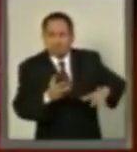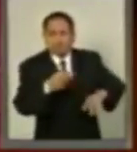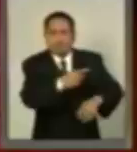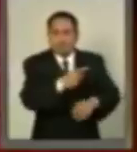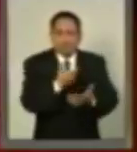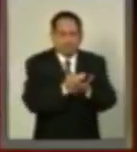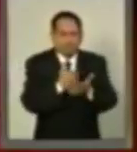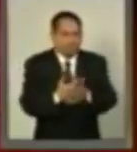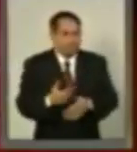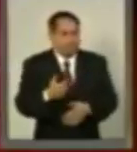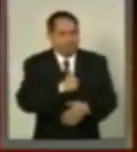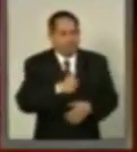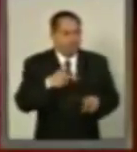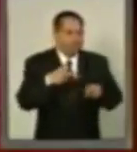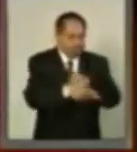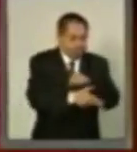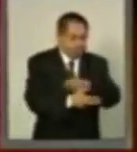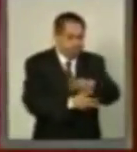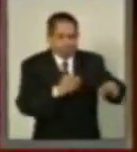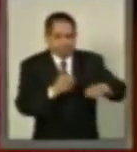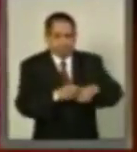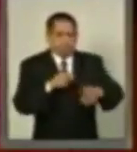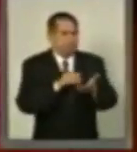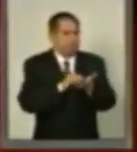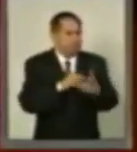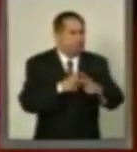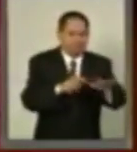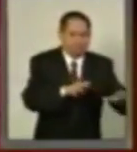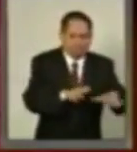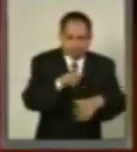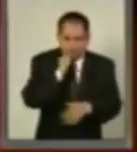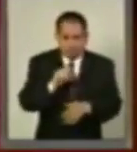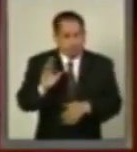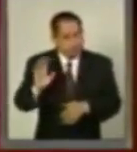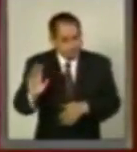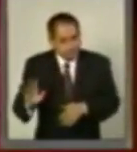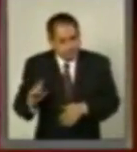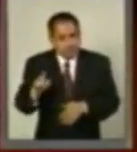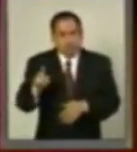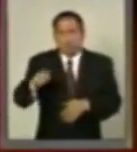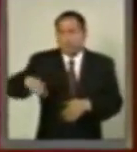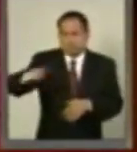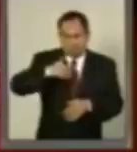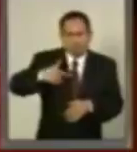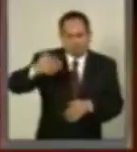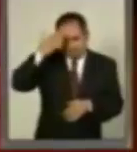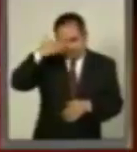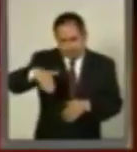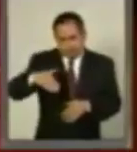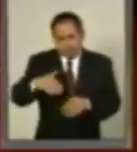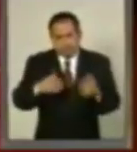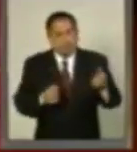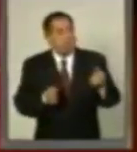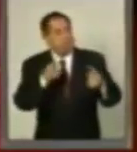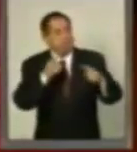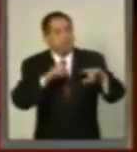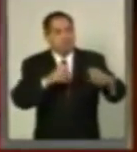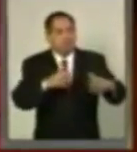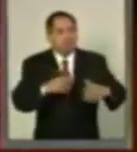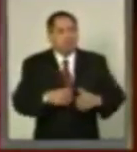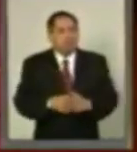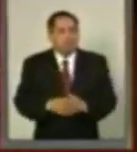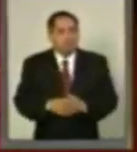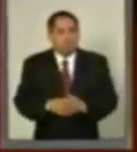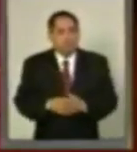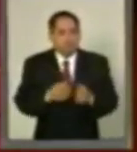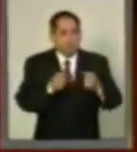ser lesionada y evitar que sigan operando. Y mire que usted y todos deben de saber que algunos